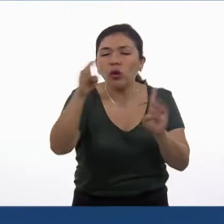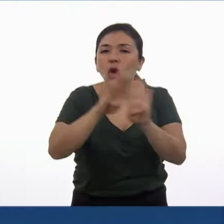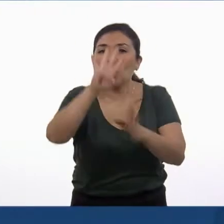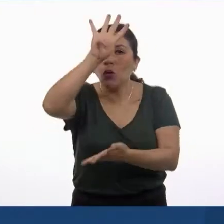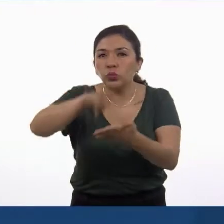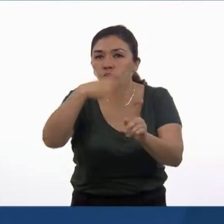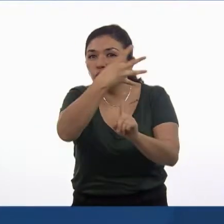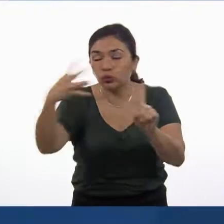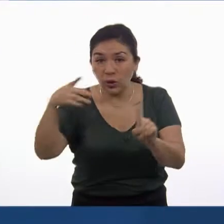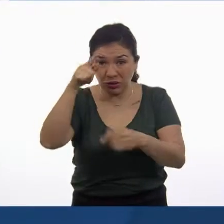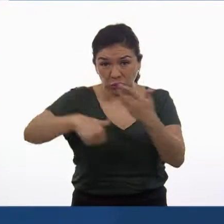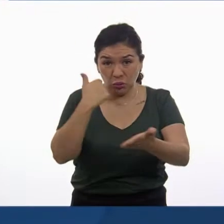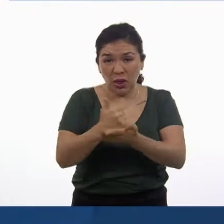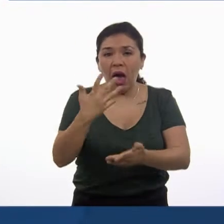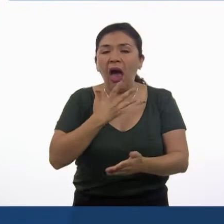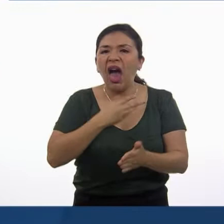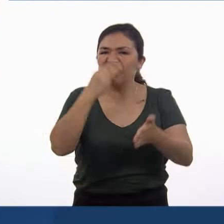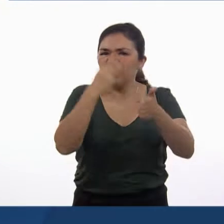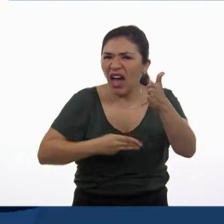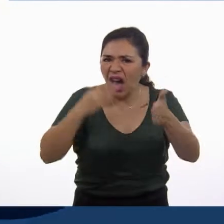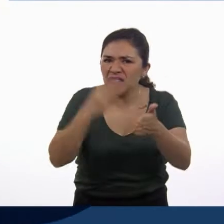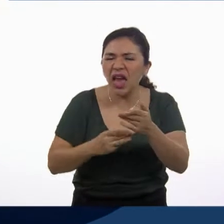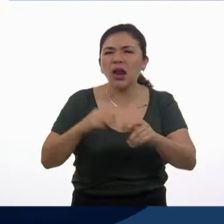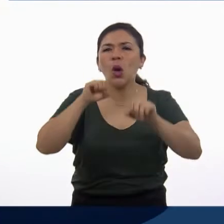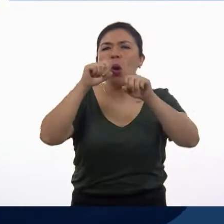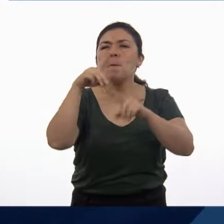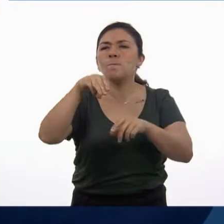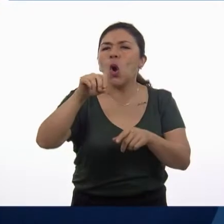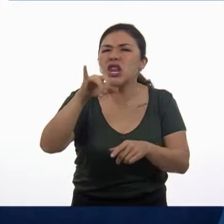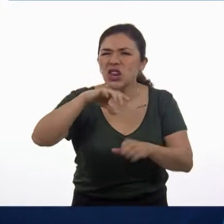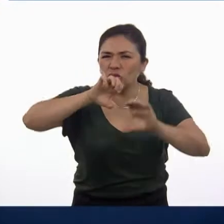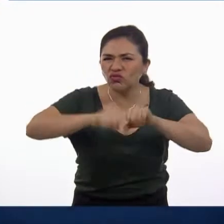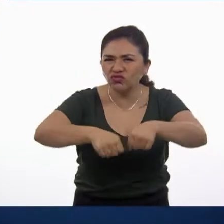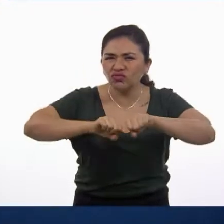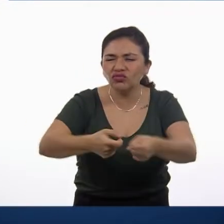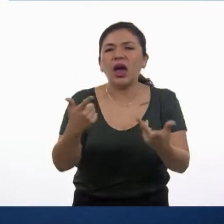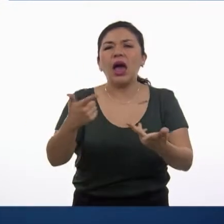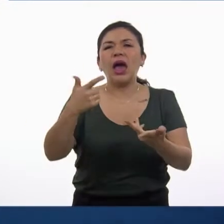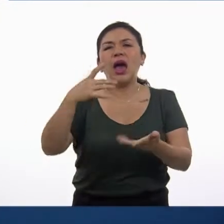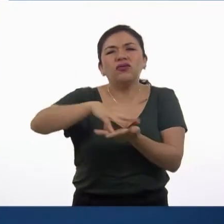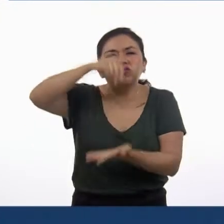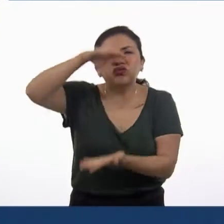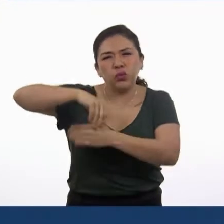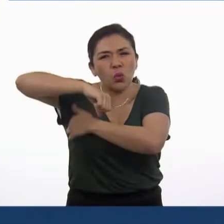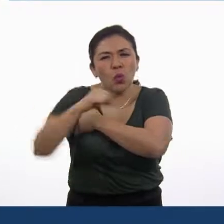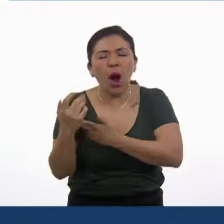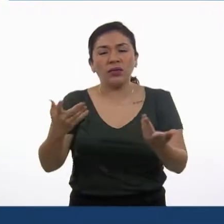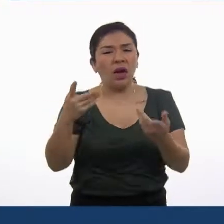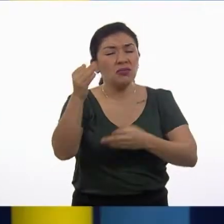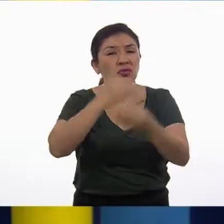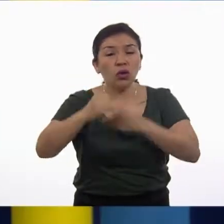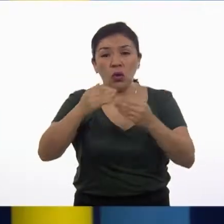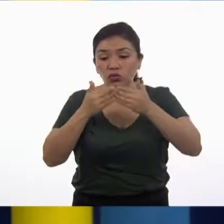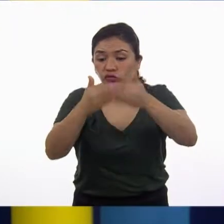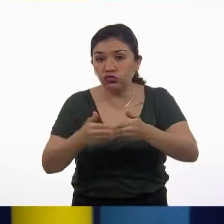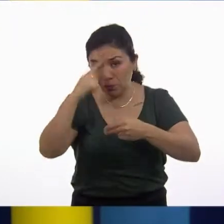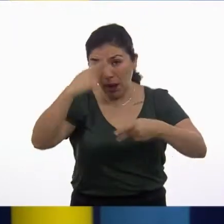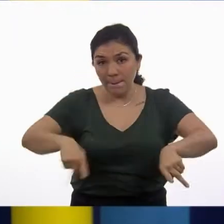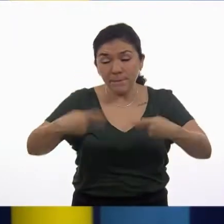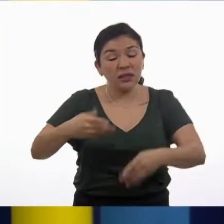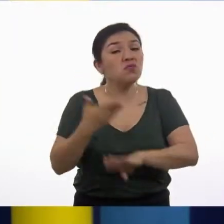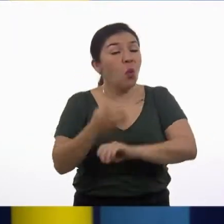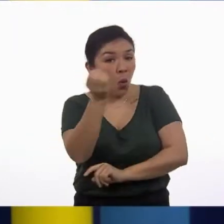cuadrículas. En su ciudad tenían talleres, molinos, graneros y puertos comerciales. Muy ordenada los del Valle del Indo.